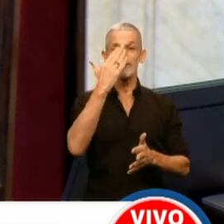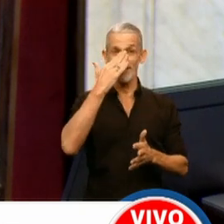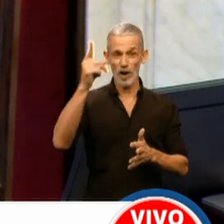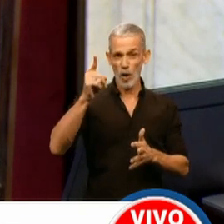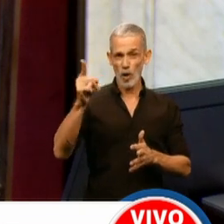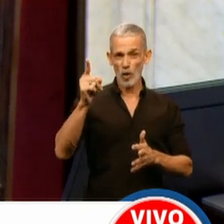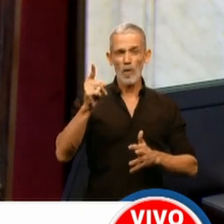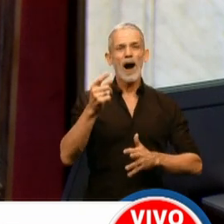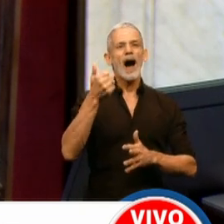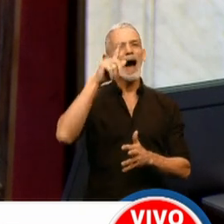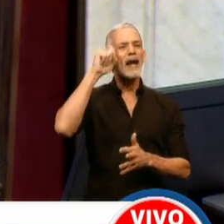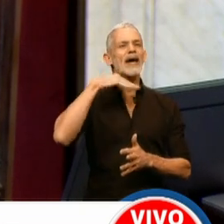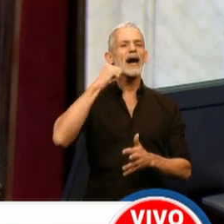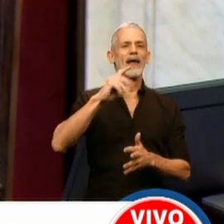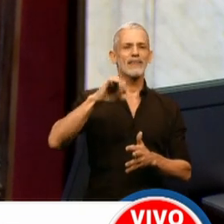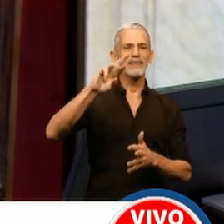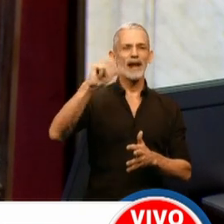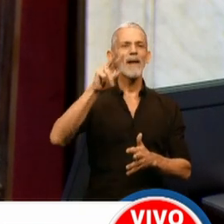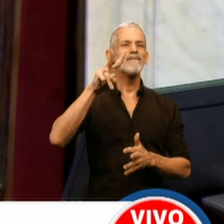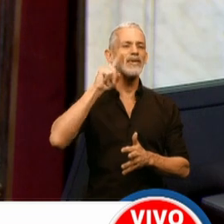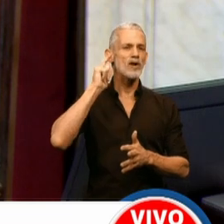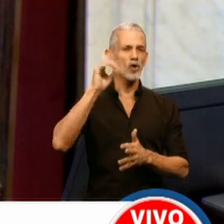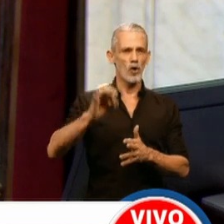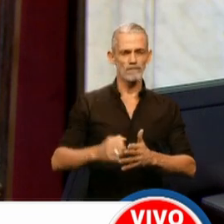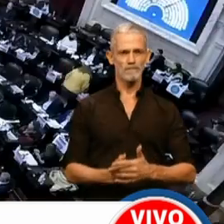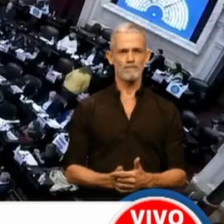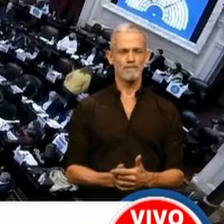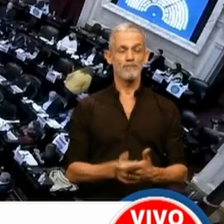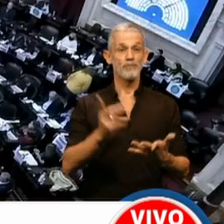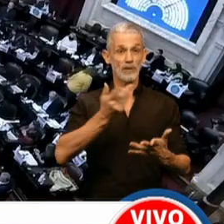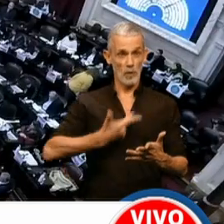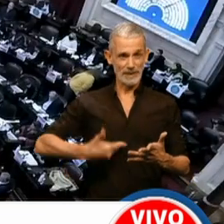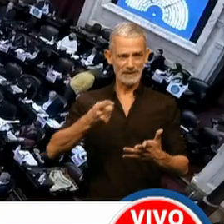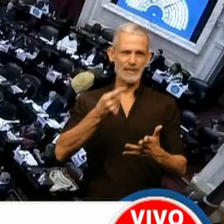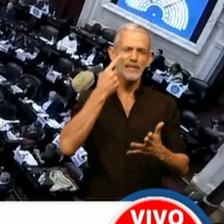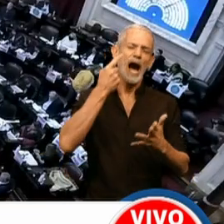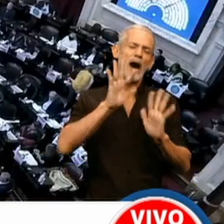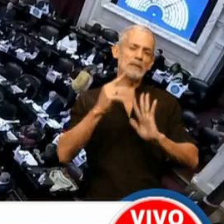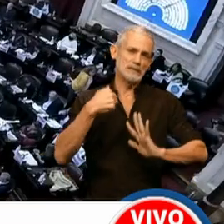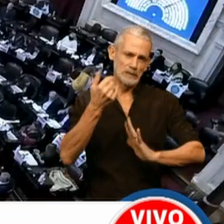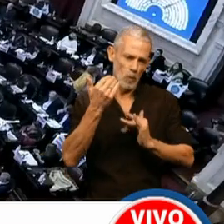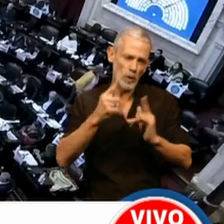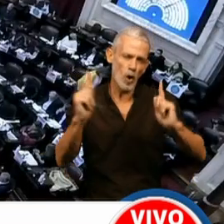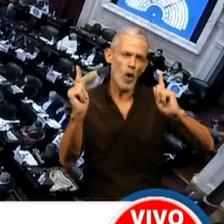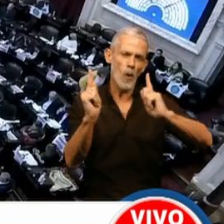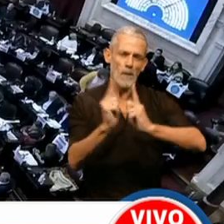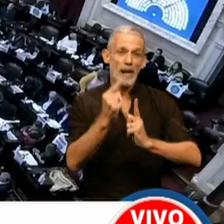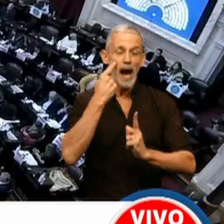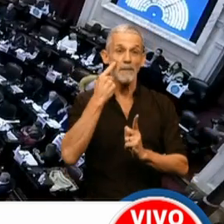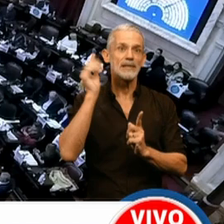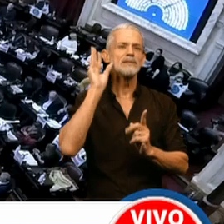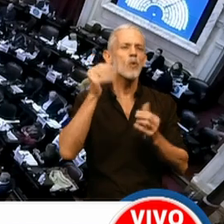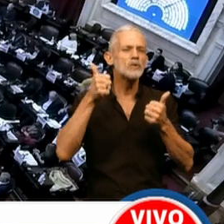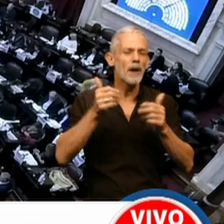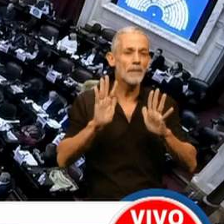córdoba alejandra vivo siguiente voy a tratar de ser breve espero que se escuche bien en